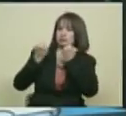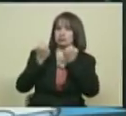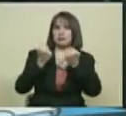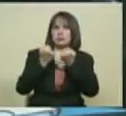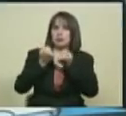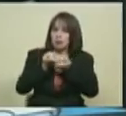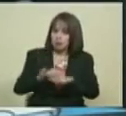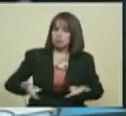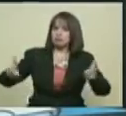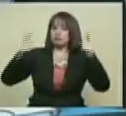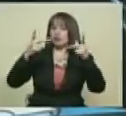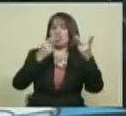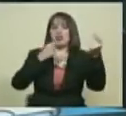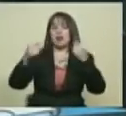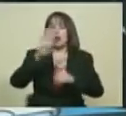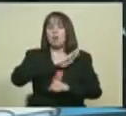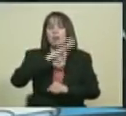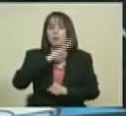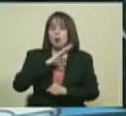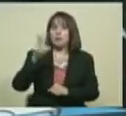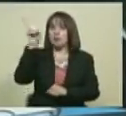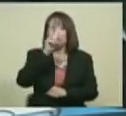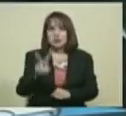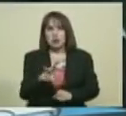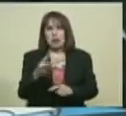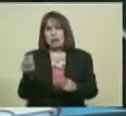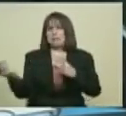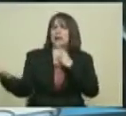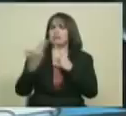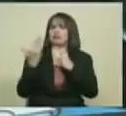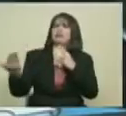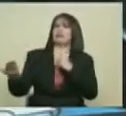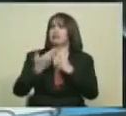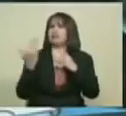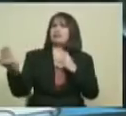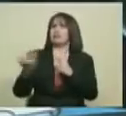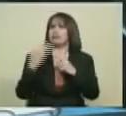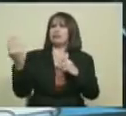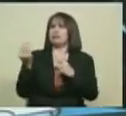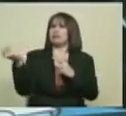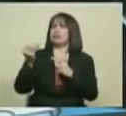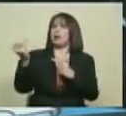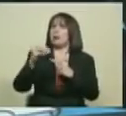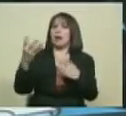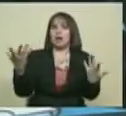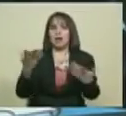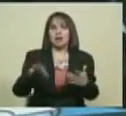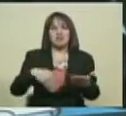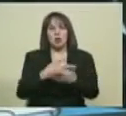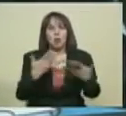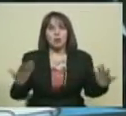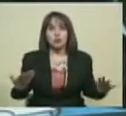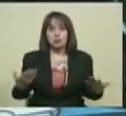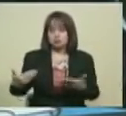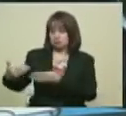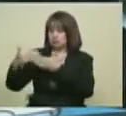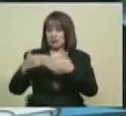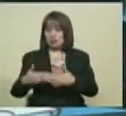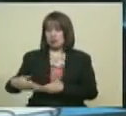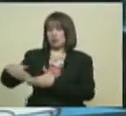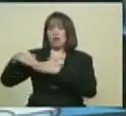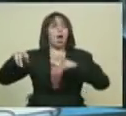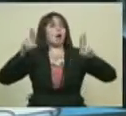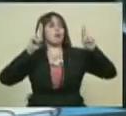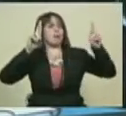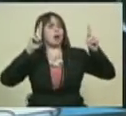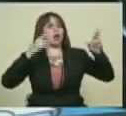los fondos de Venezuela. No esto que están haciendo, más sanciones, más sanciones, más sanciones. Ahora bien, si Estados Unidos promete ayuda